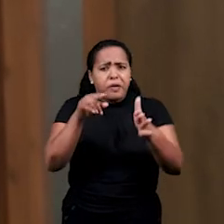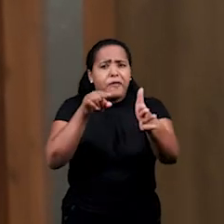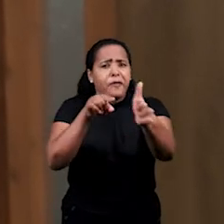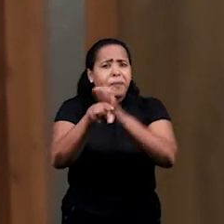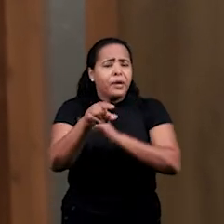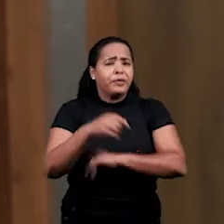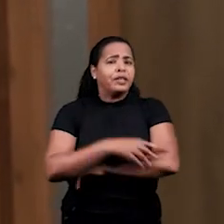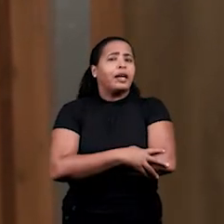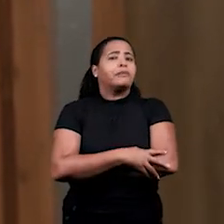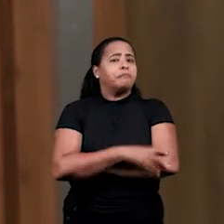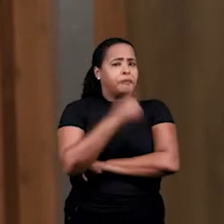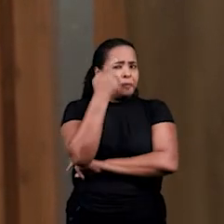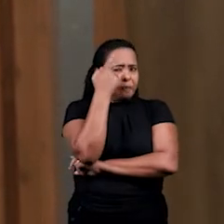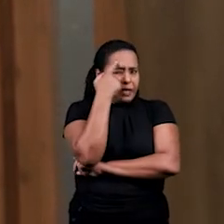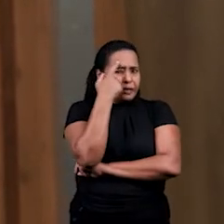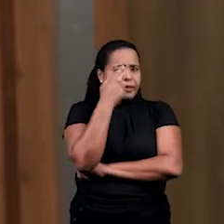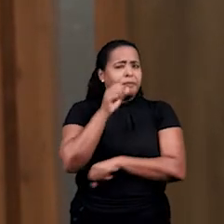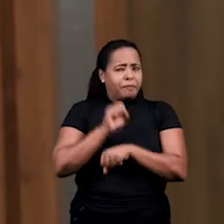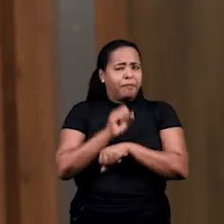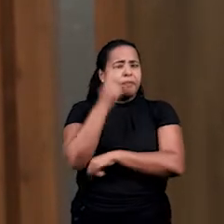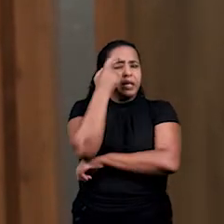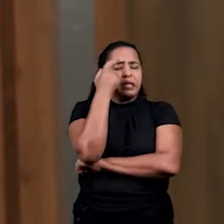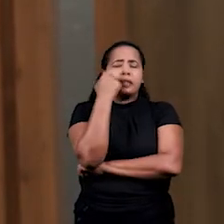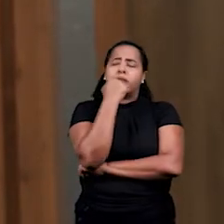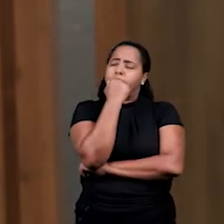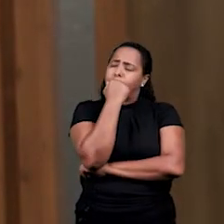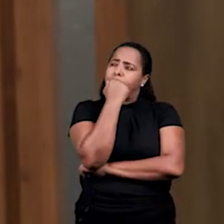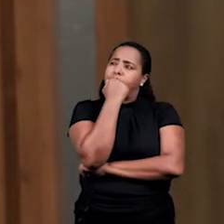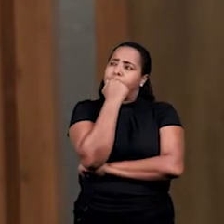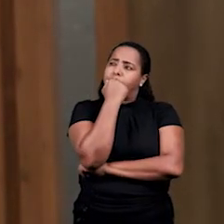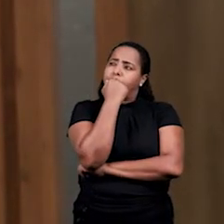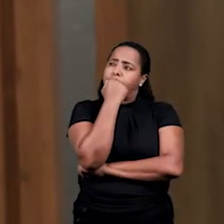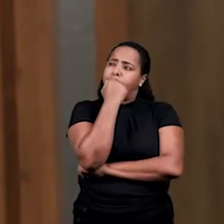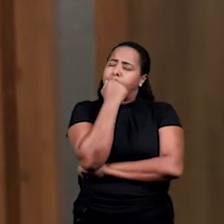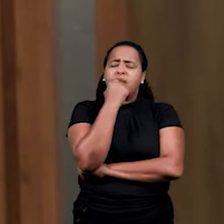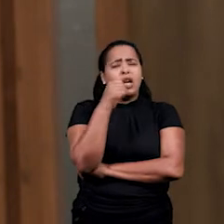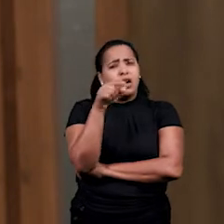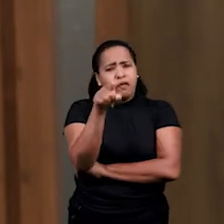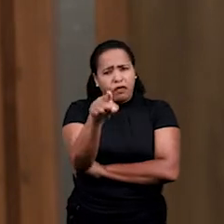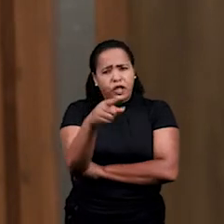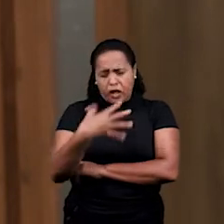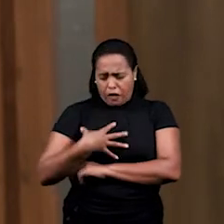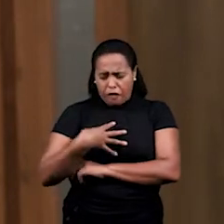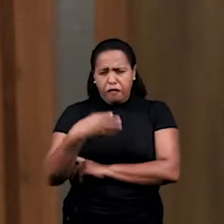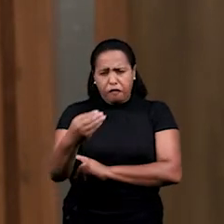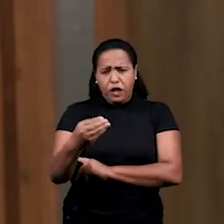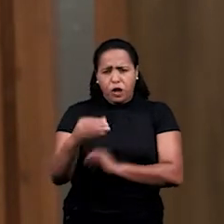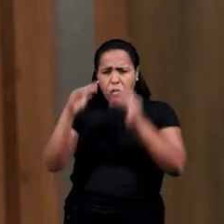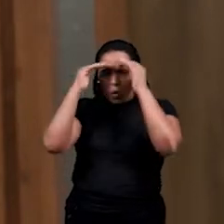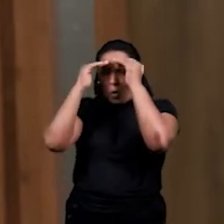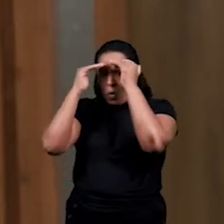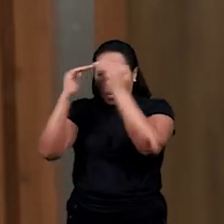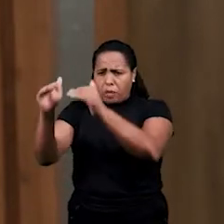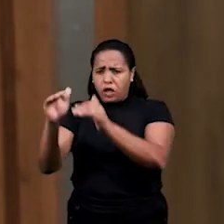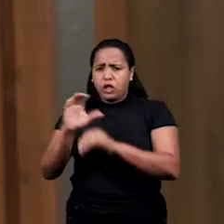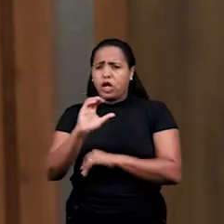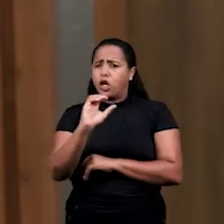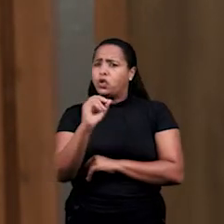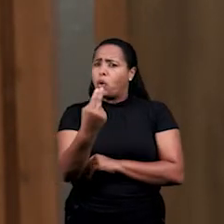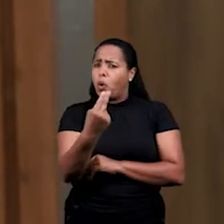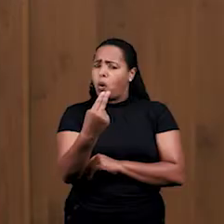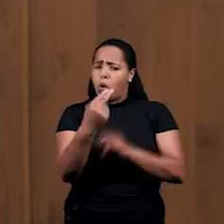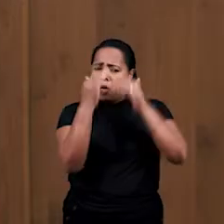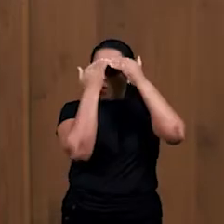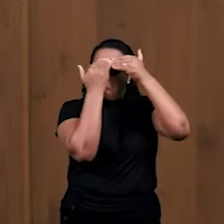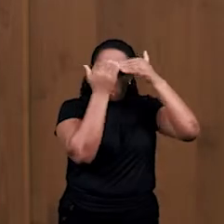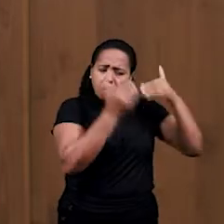les hago una pregunta. Piensa, para y piensa. ¿Será que he sido un hijo obediente o